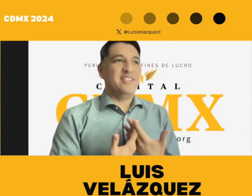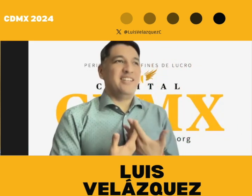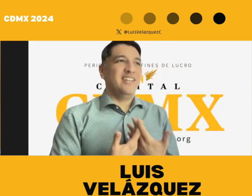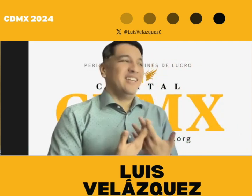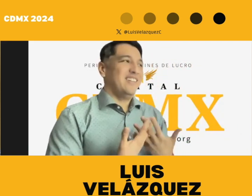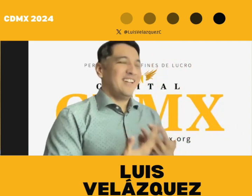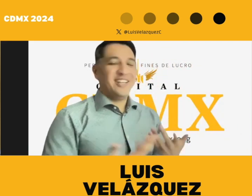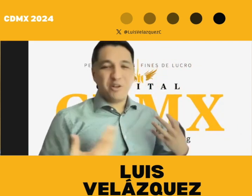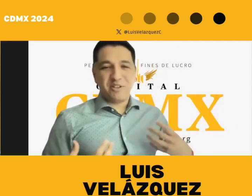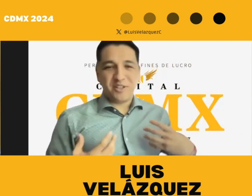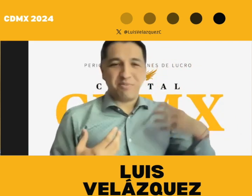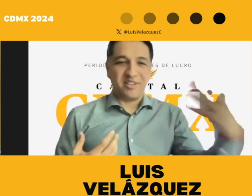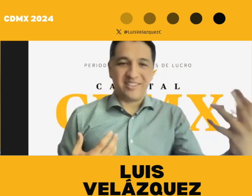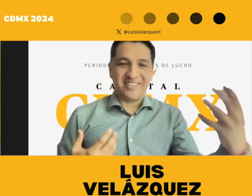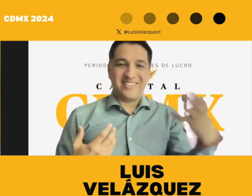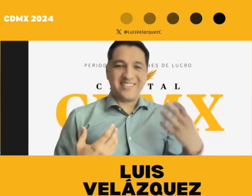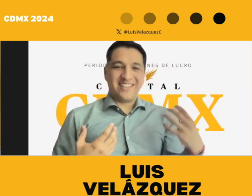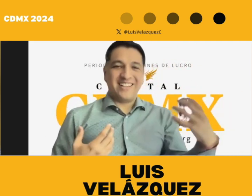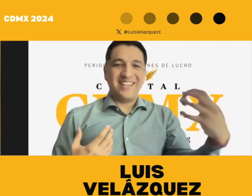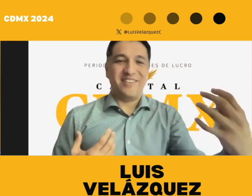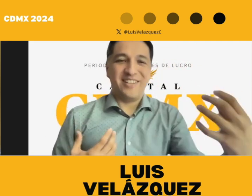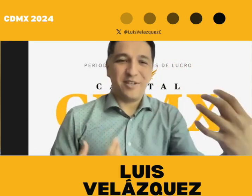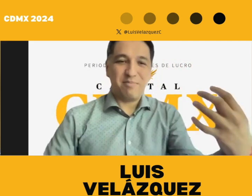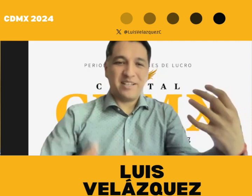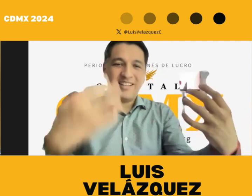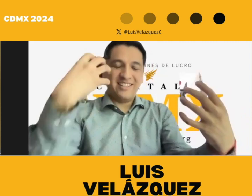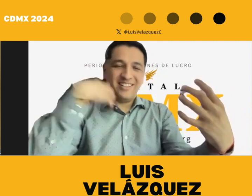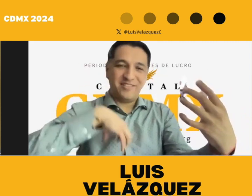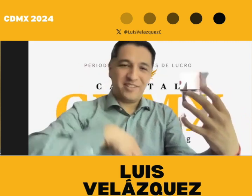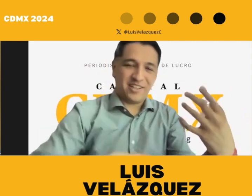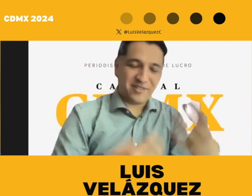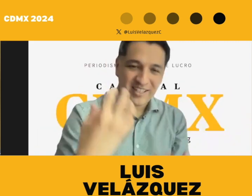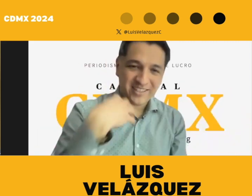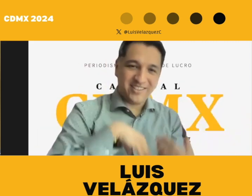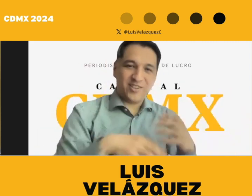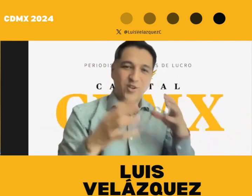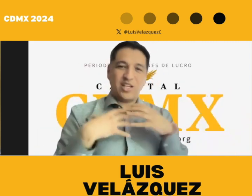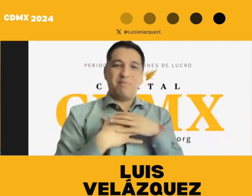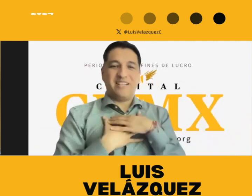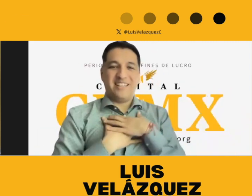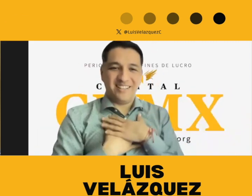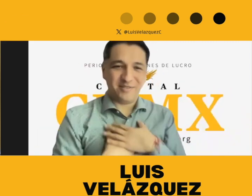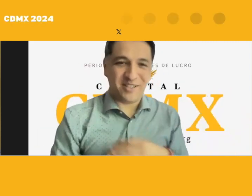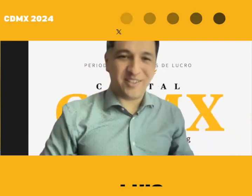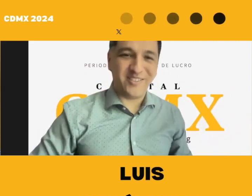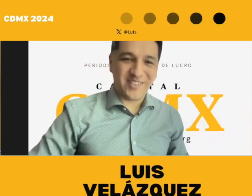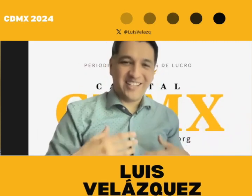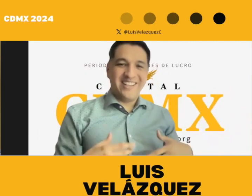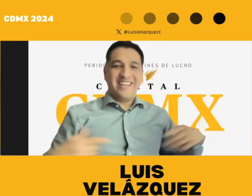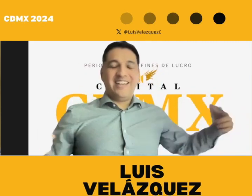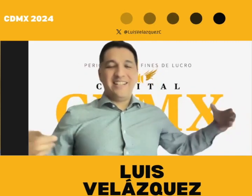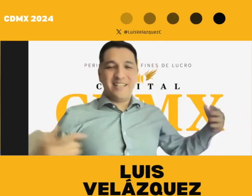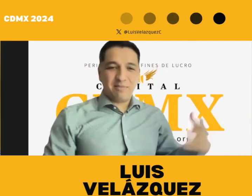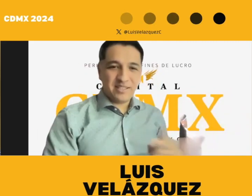me parece tragicómico que por tratar de defender una parte, te friegas otra parte de tus virtudes, ¿no? O